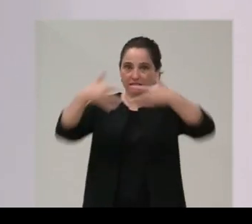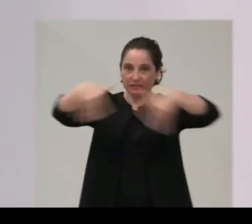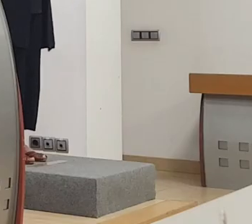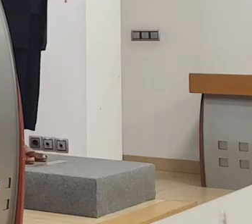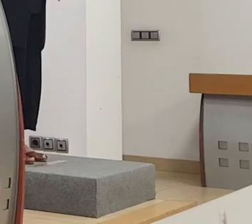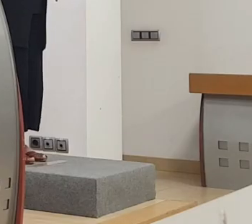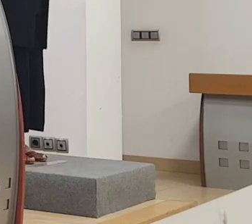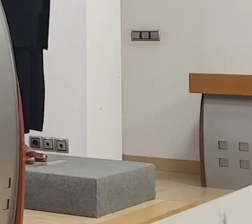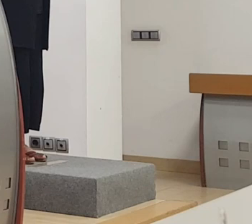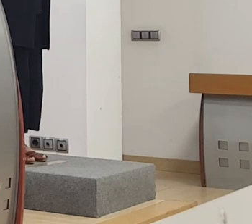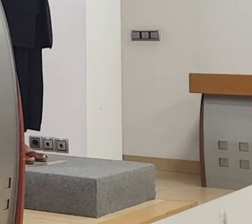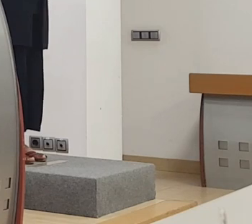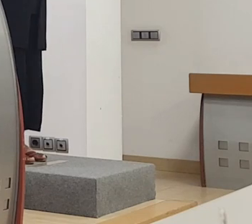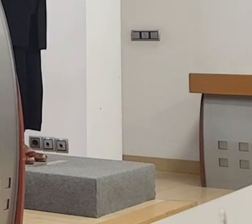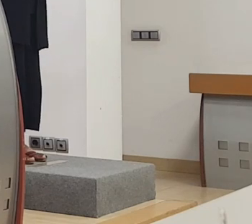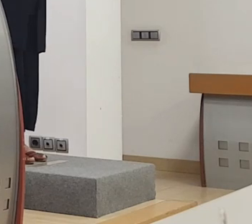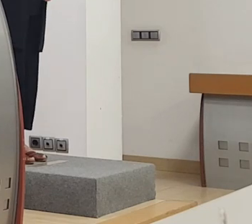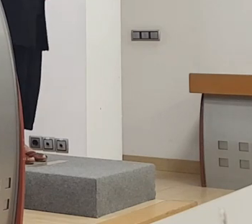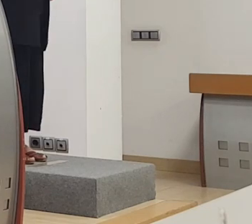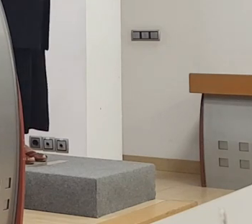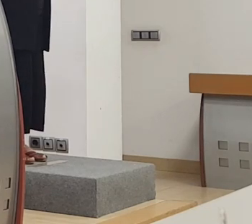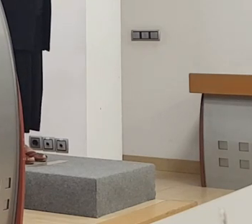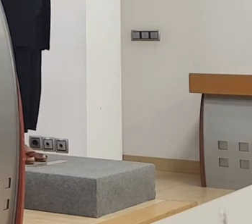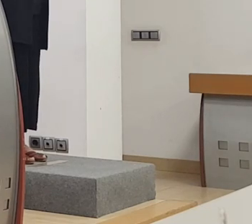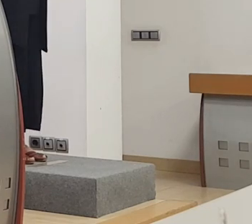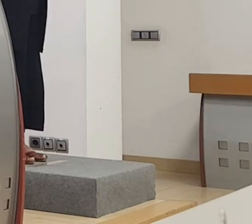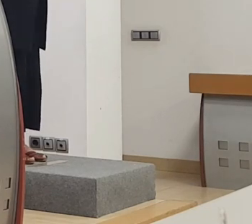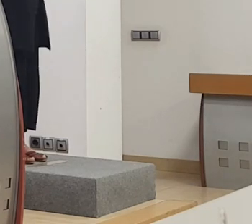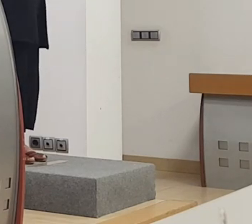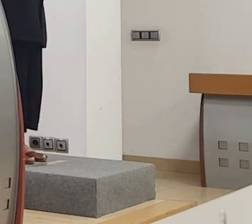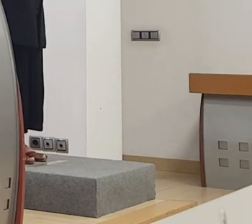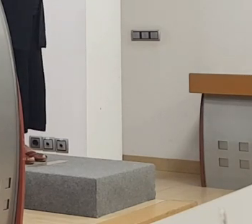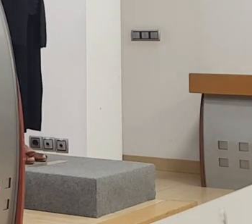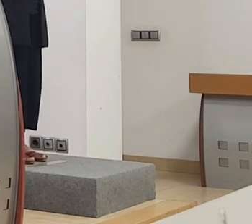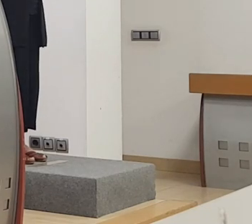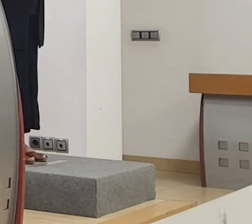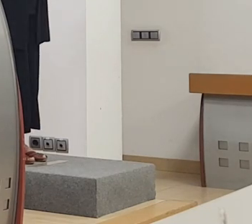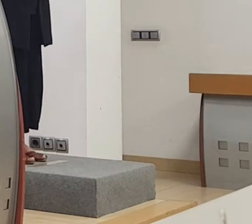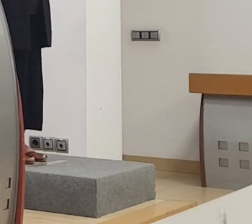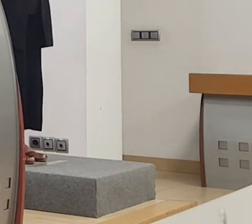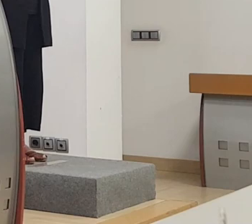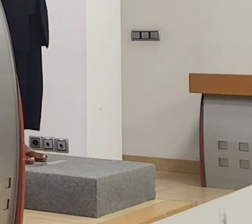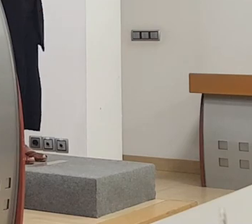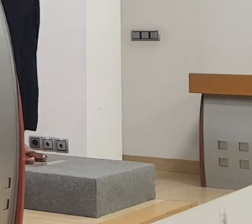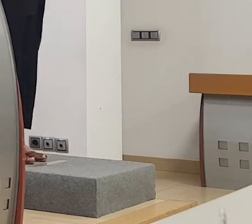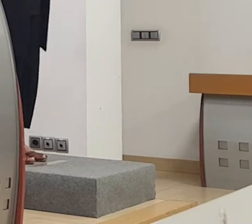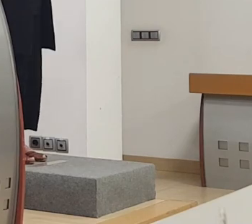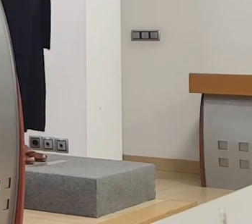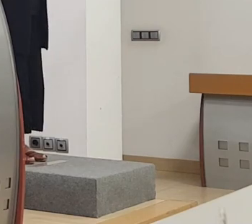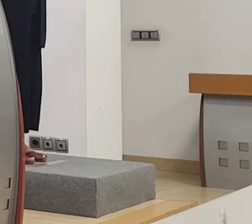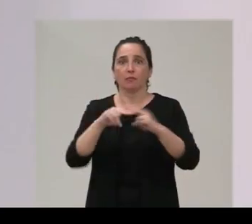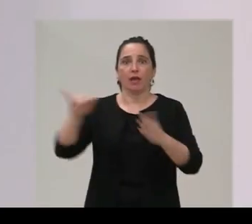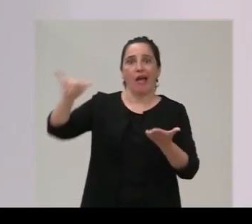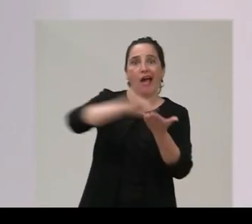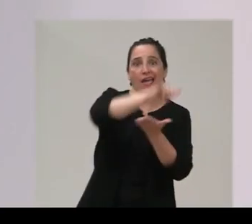Fitur en donde también la ciudad pueda opinar con el respeto absoluto al gobierno de Cantabria sobre las conexiones